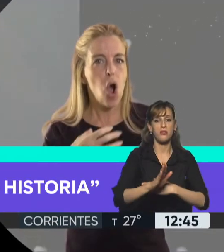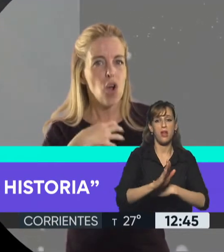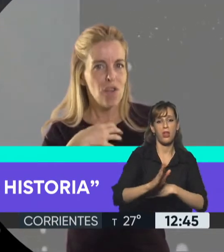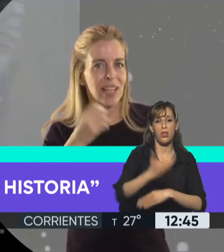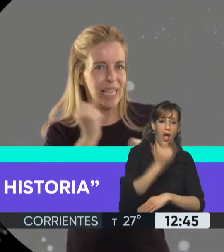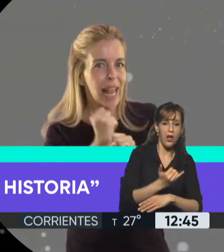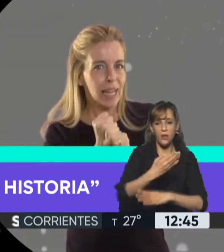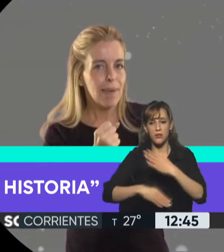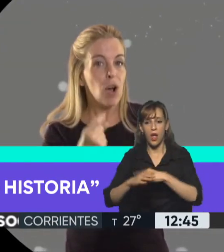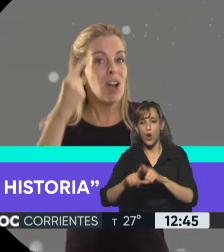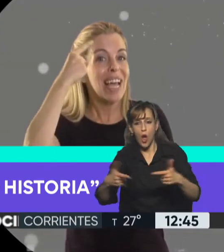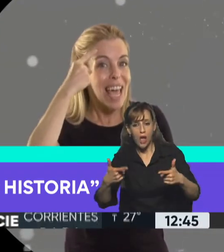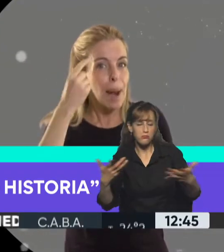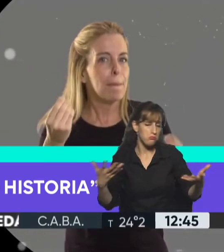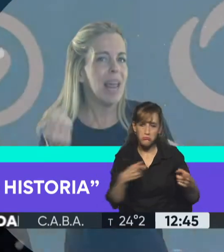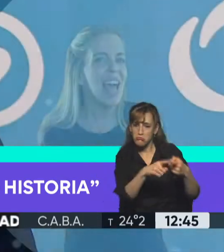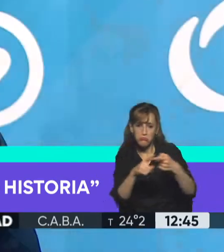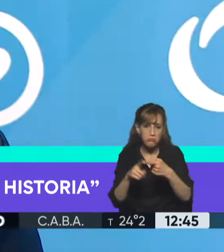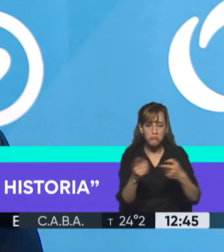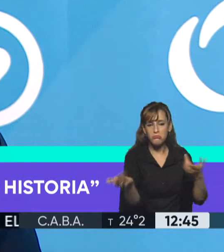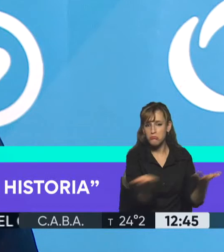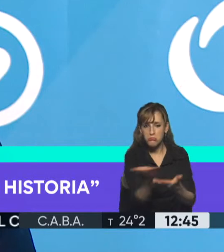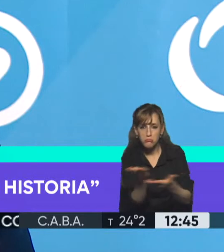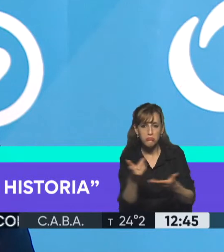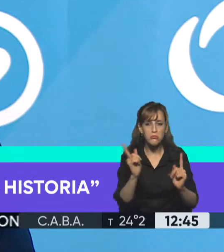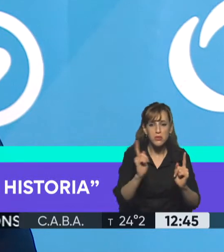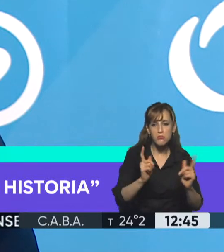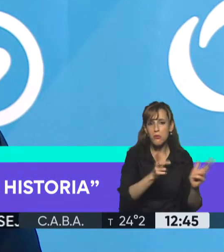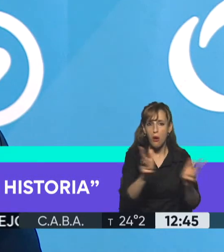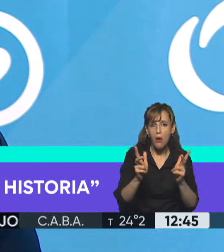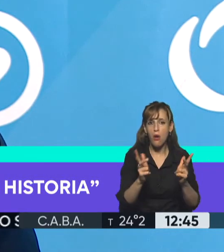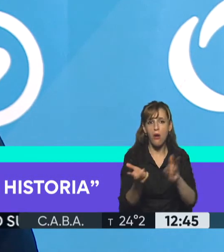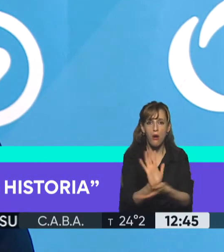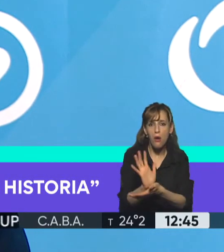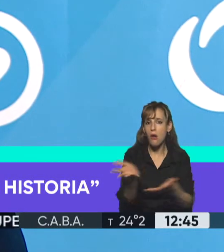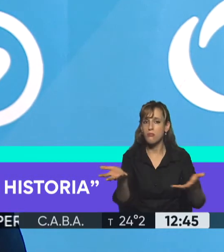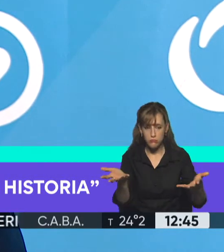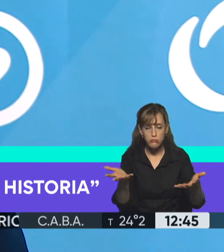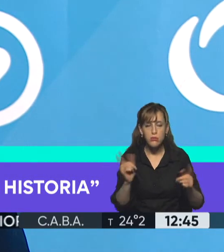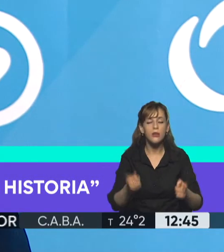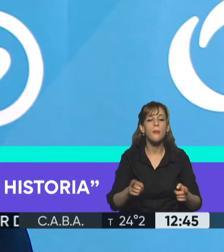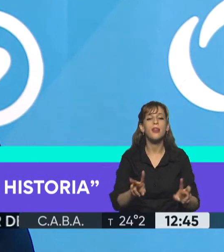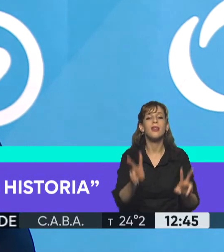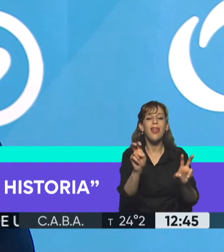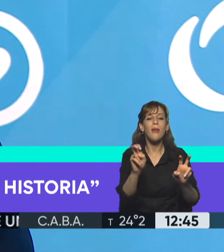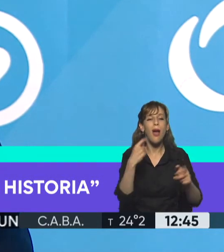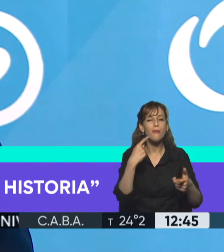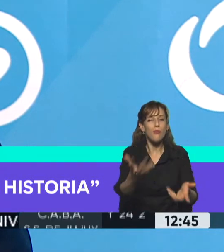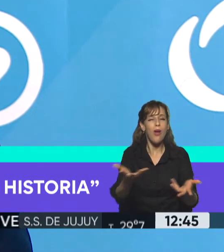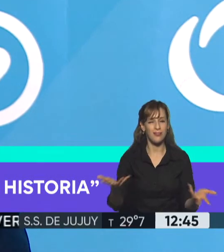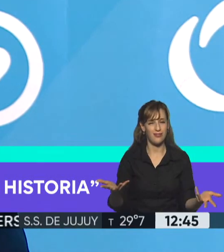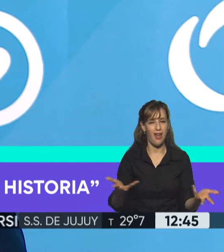interactuando, generando un contenido para toda la sociedad y visualizando una temática que durante mucho tiempo